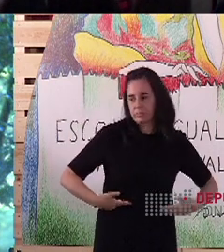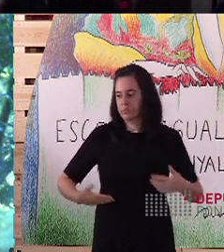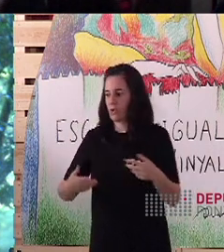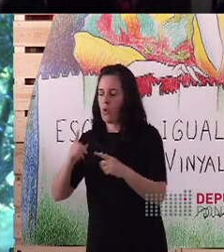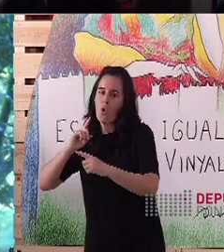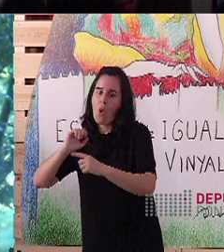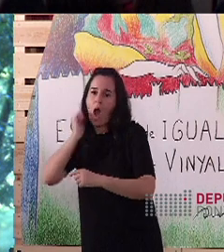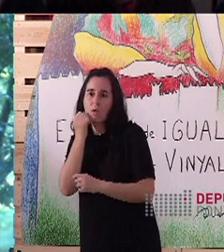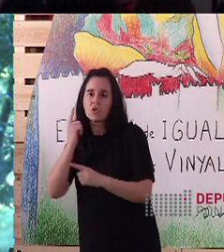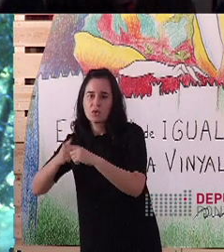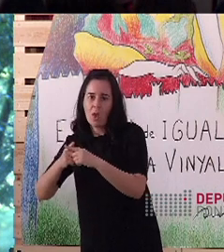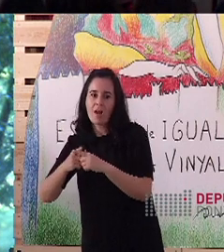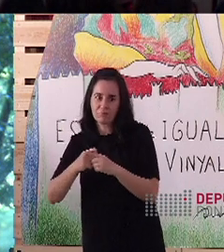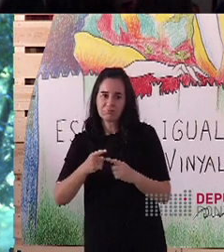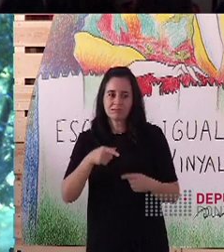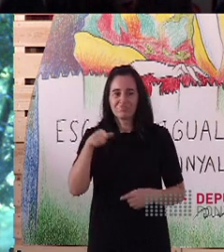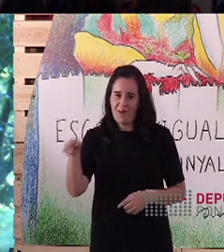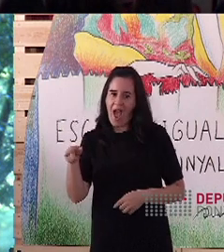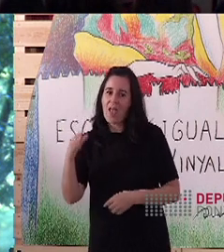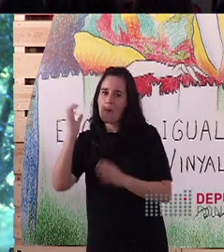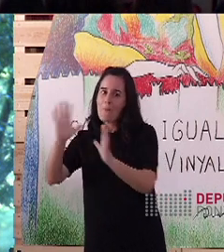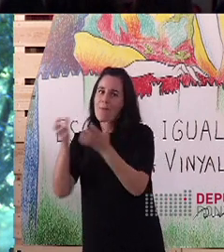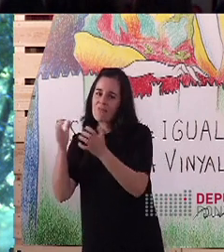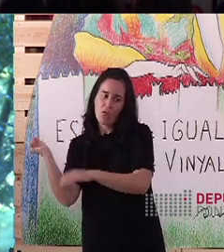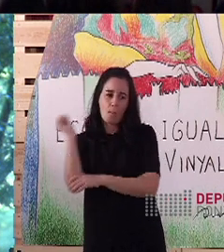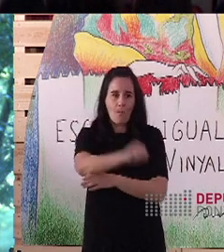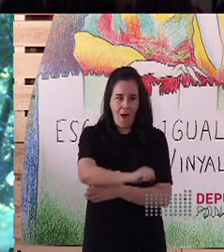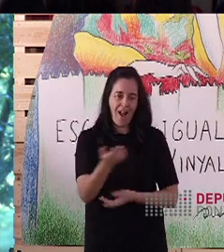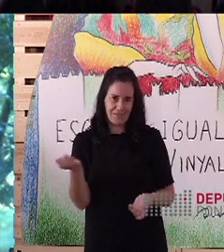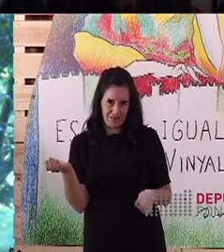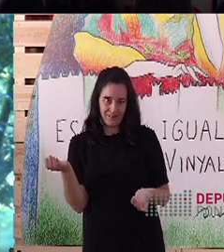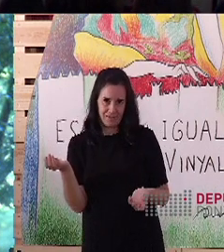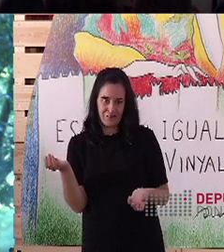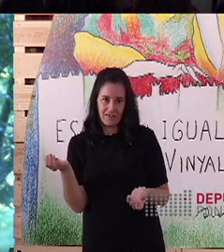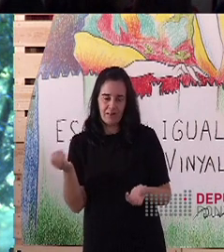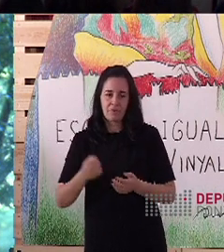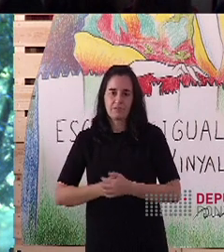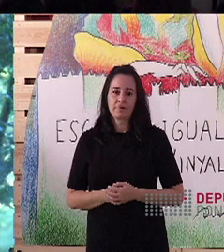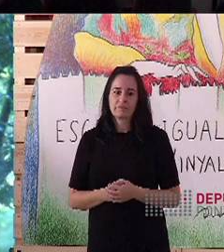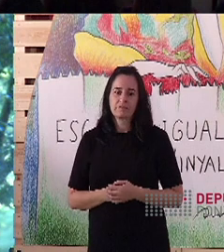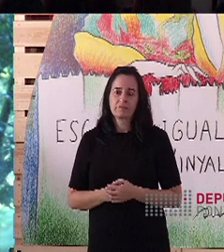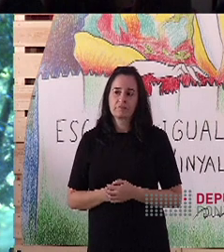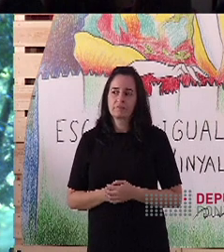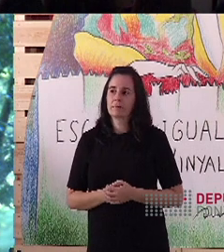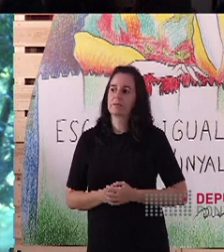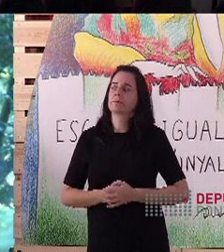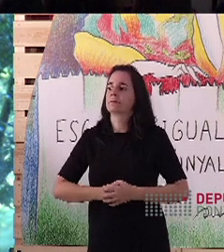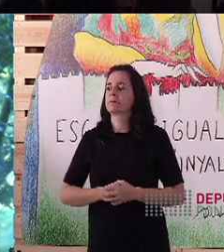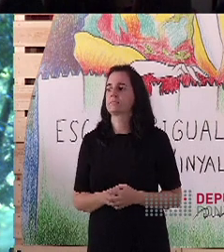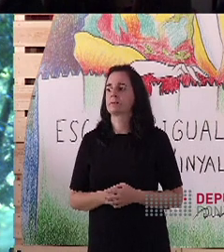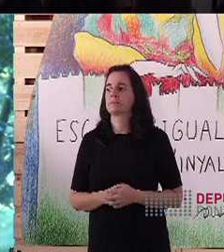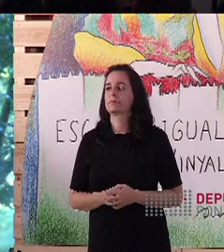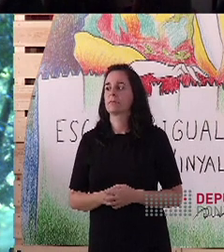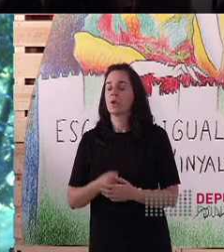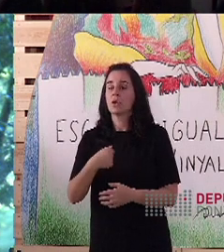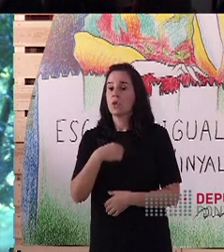superiores que los que obtenían si exportaban a las mujeres para el servicio doméstico. Quiero